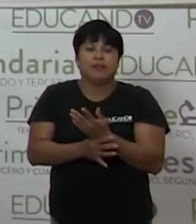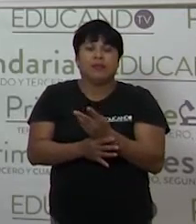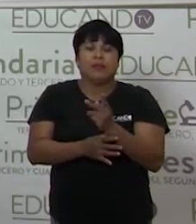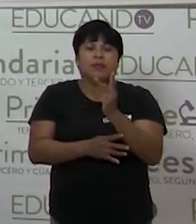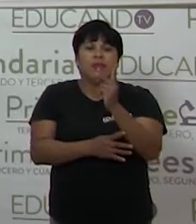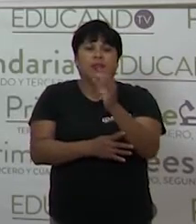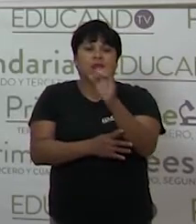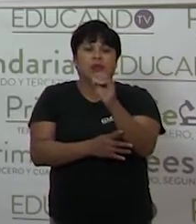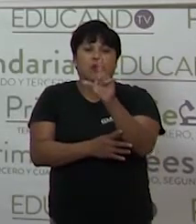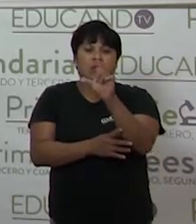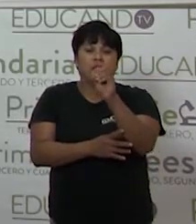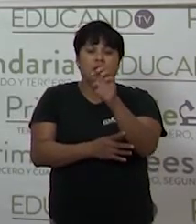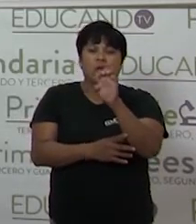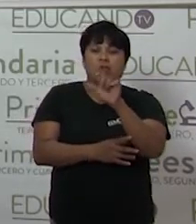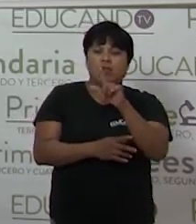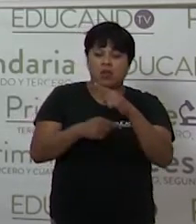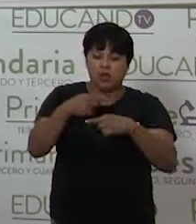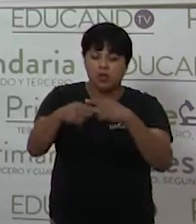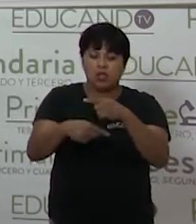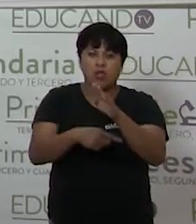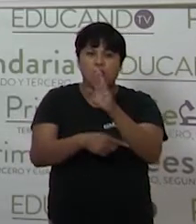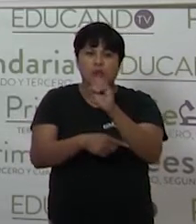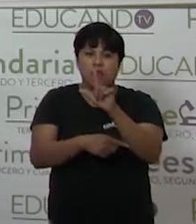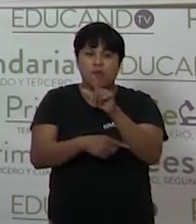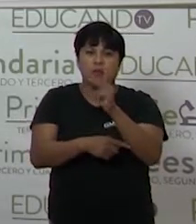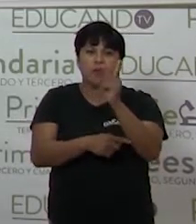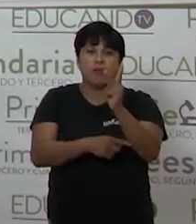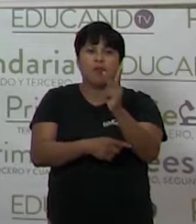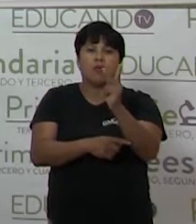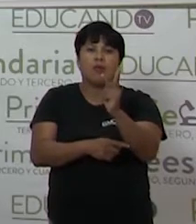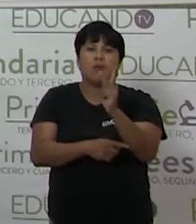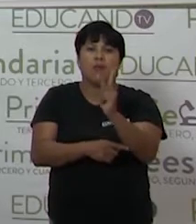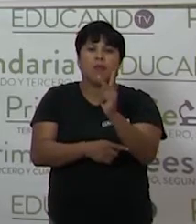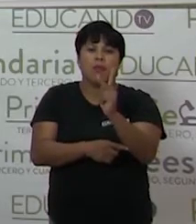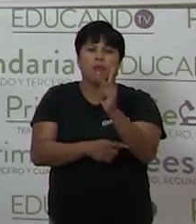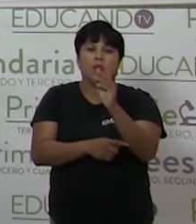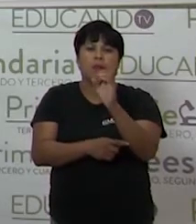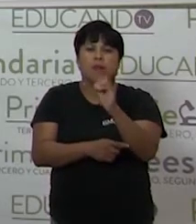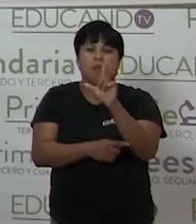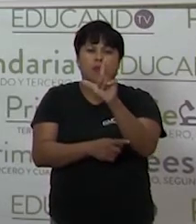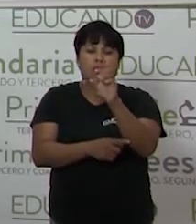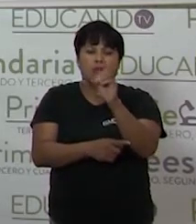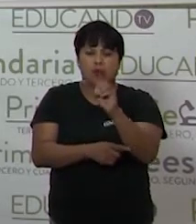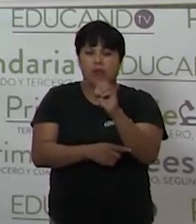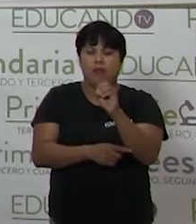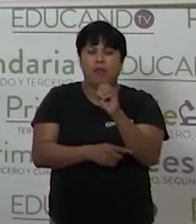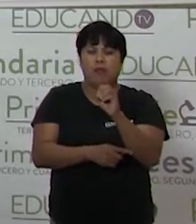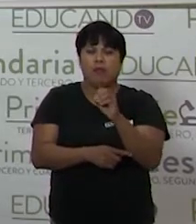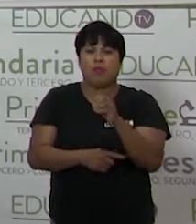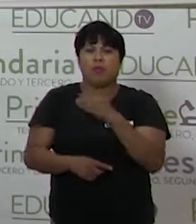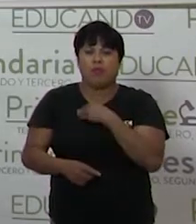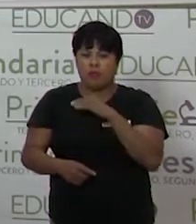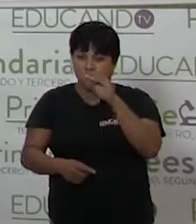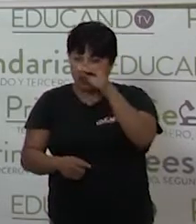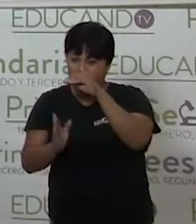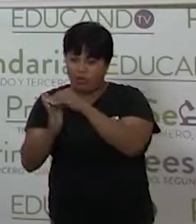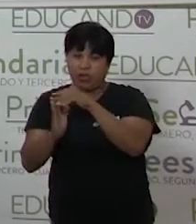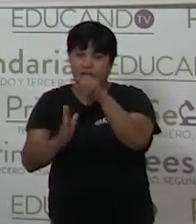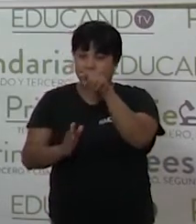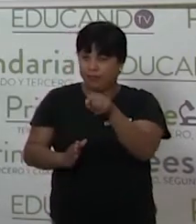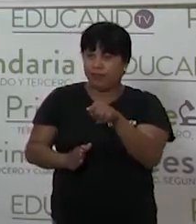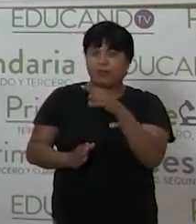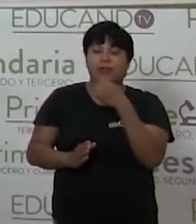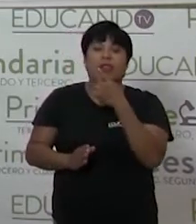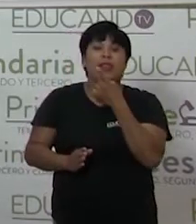pelo y el rollo bollo por aquí dice polo a ver lo voy a poner acá